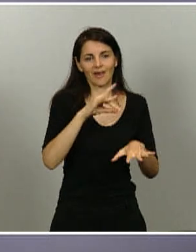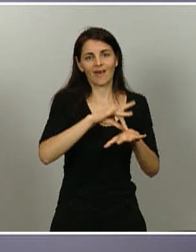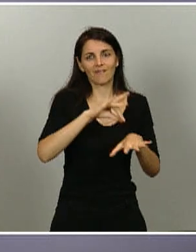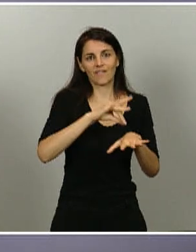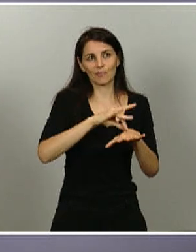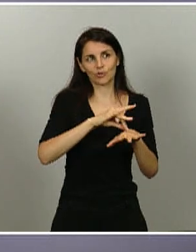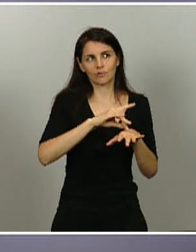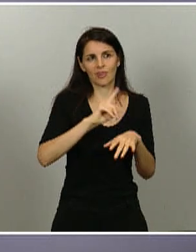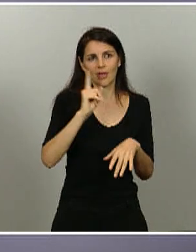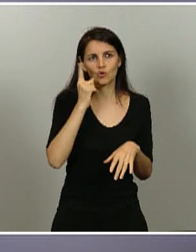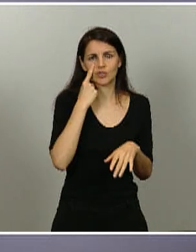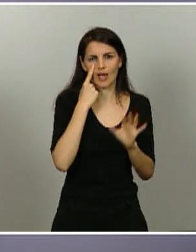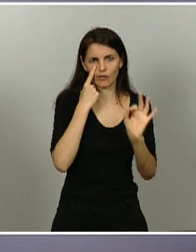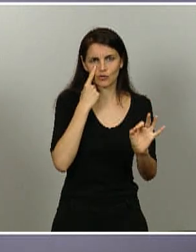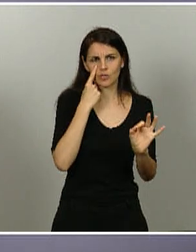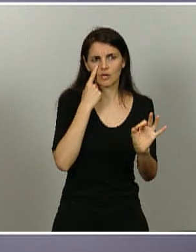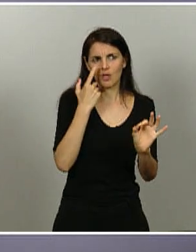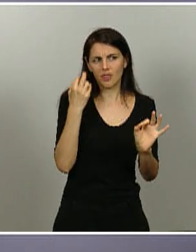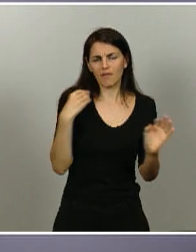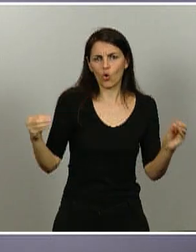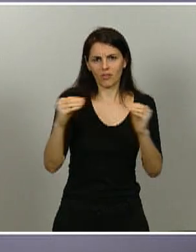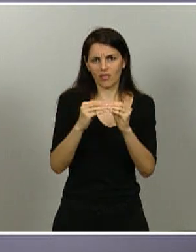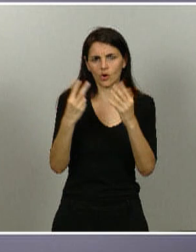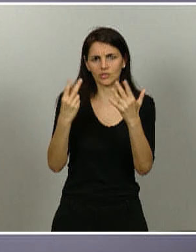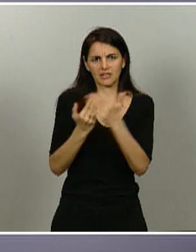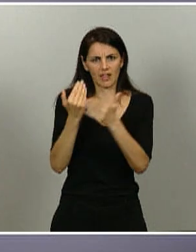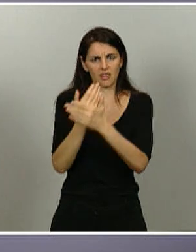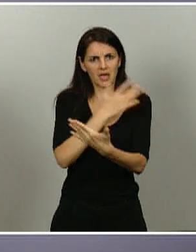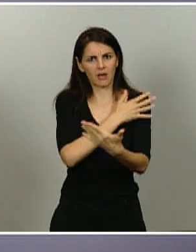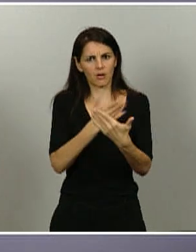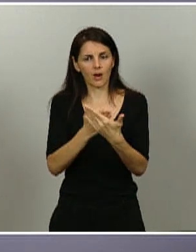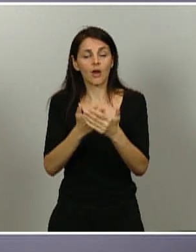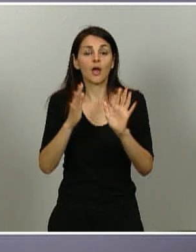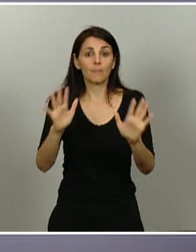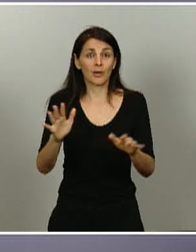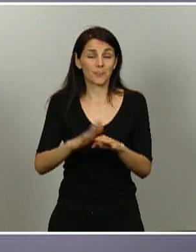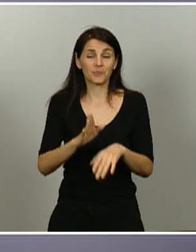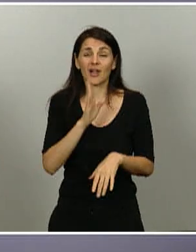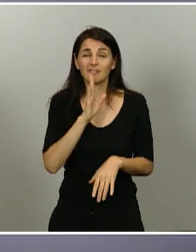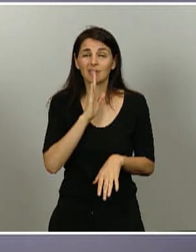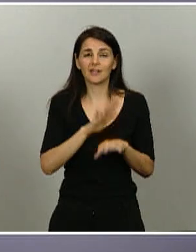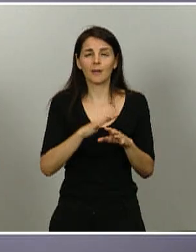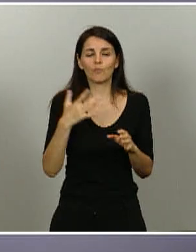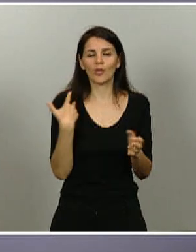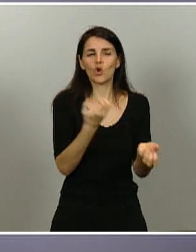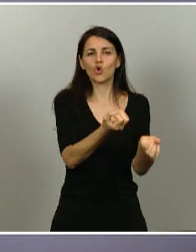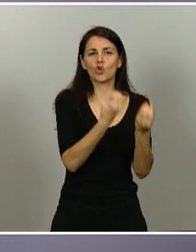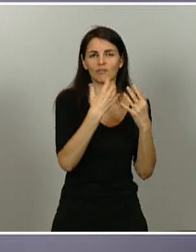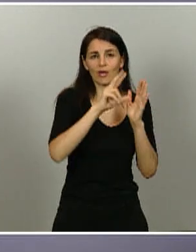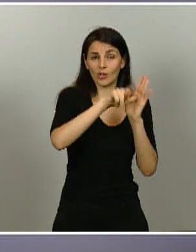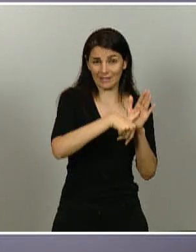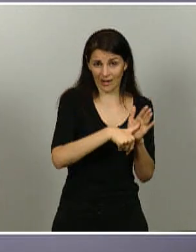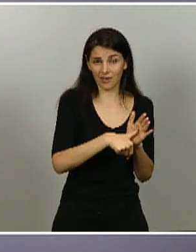haber, como les he dicho, siempre algún retraso en la notificación del día previo. No debería de ser, pero la notificación es la fecha de